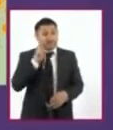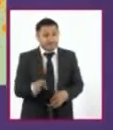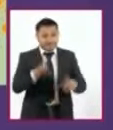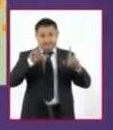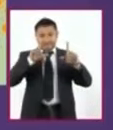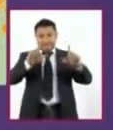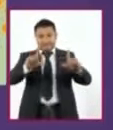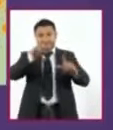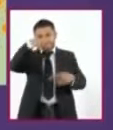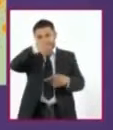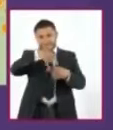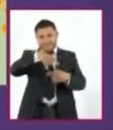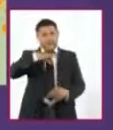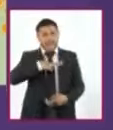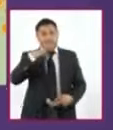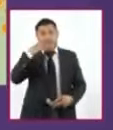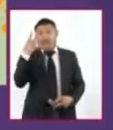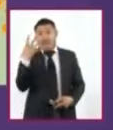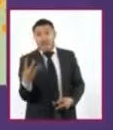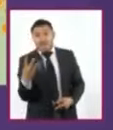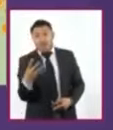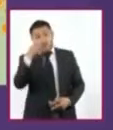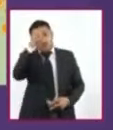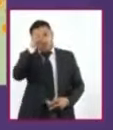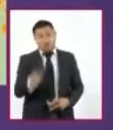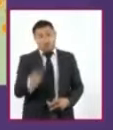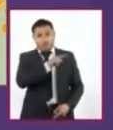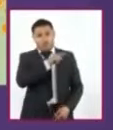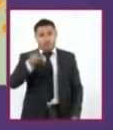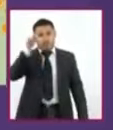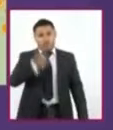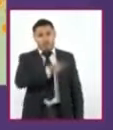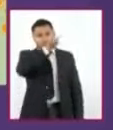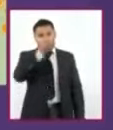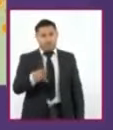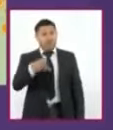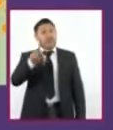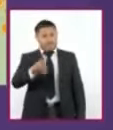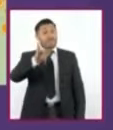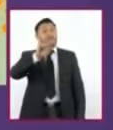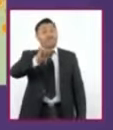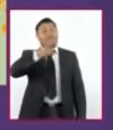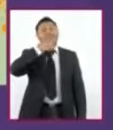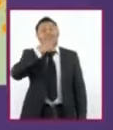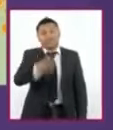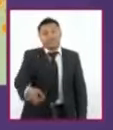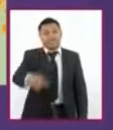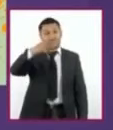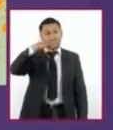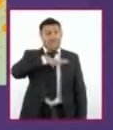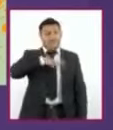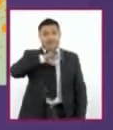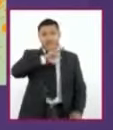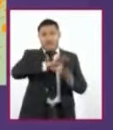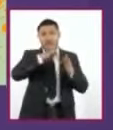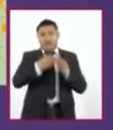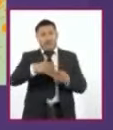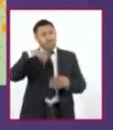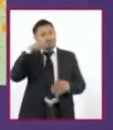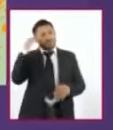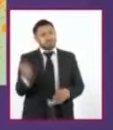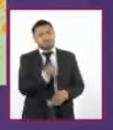cuadrado, que tiene 4 ejes de simetría. Pero lo que sí te puedo asegurar es que la figura que tiene infinitos ejes